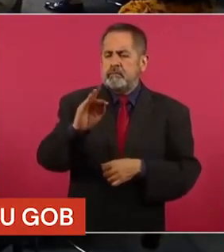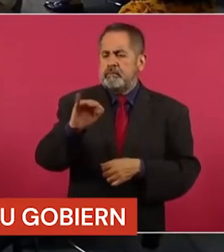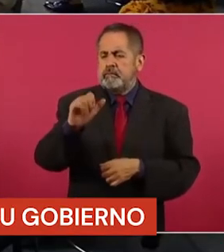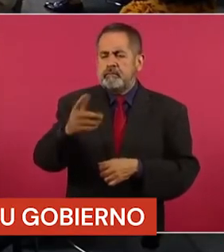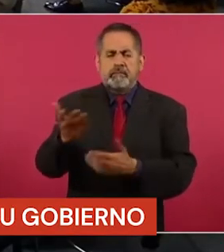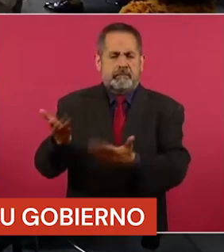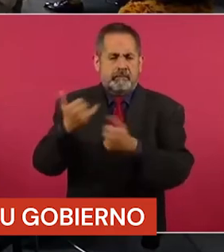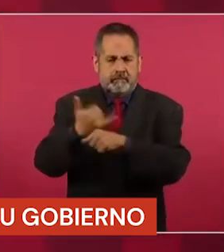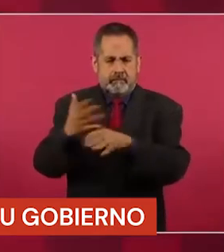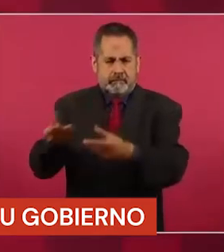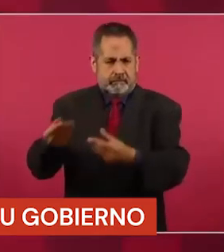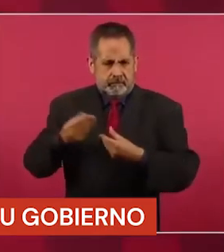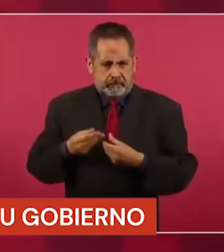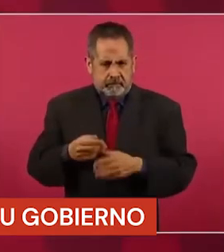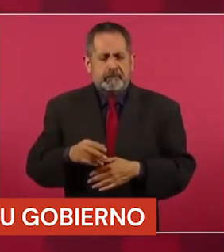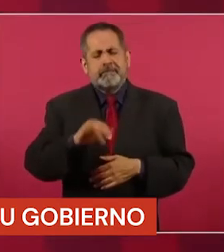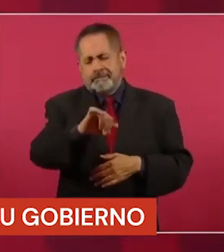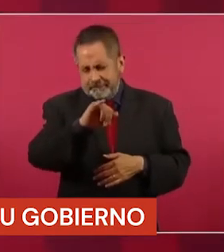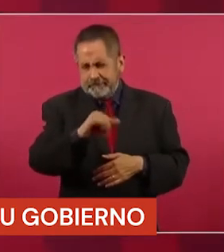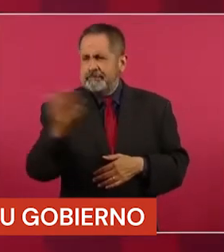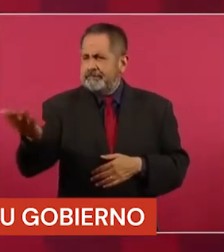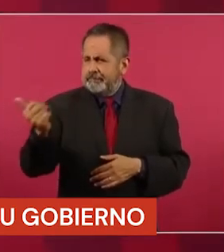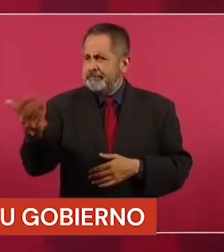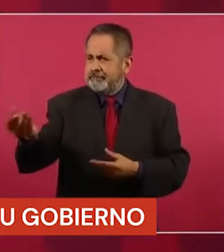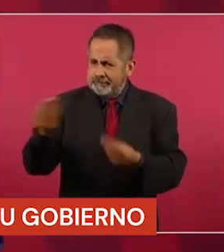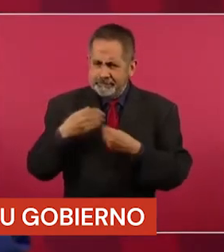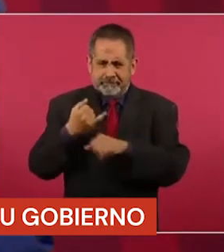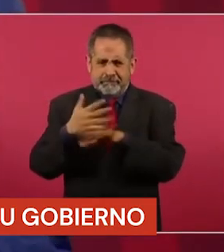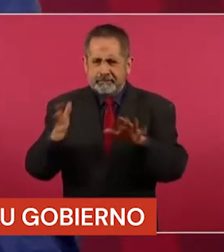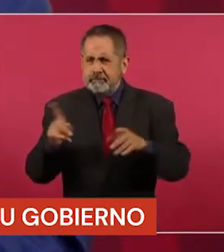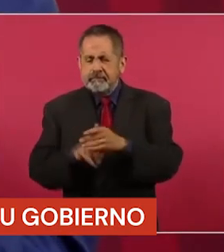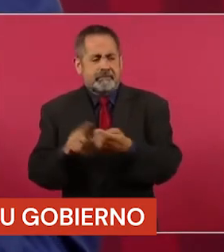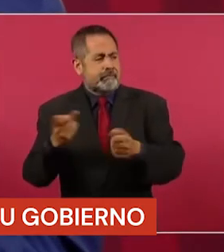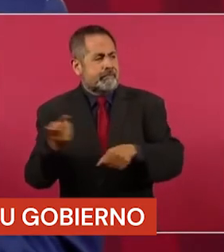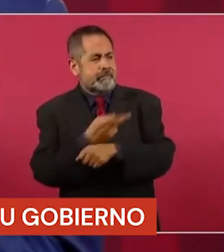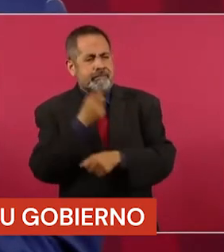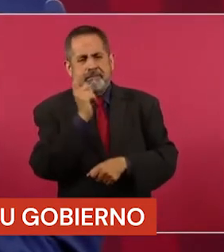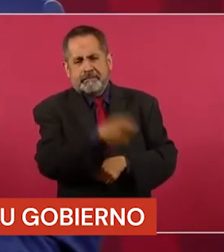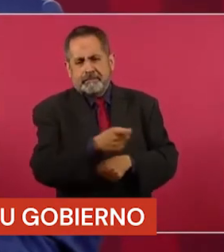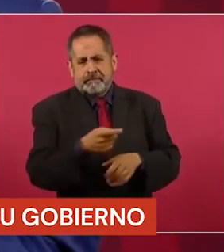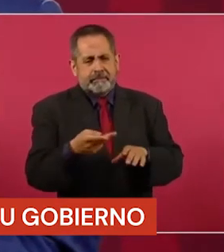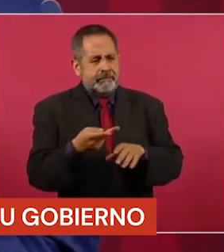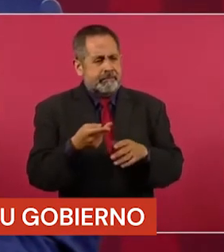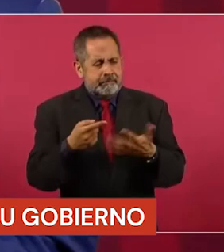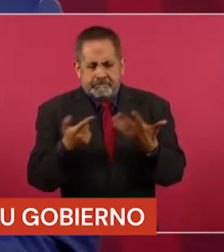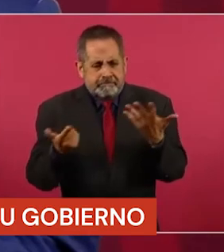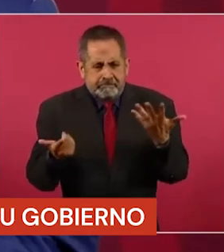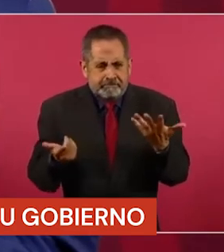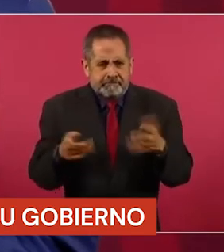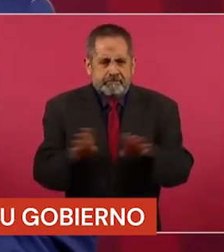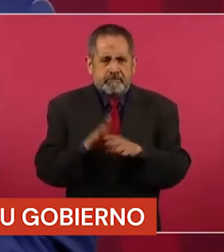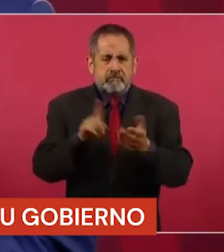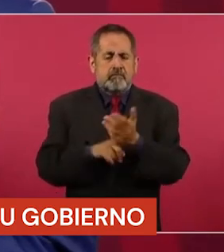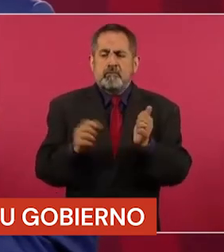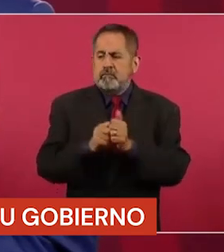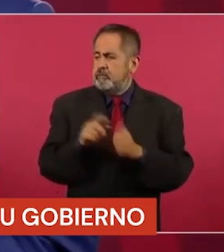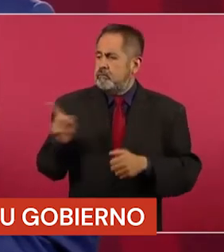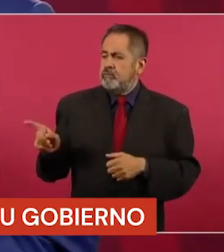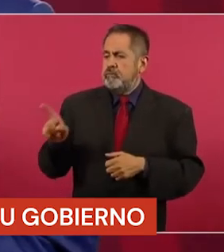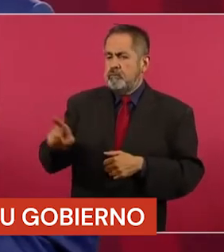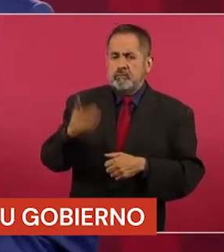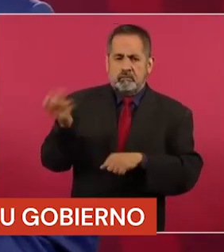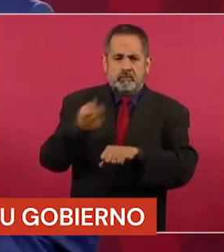de a pedir al fiscal que nos informe cómo está la situación legal. Lo vamos a hacer a través de la